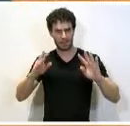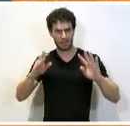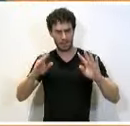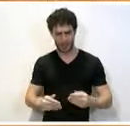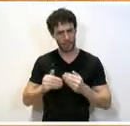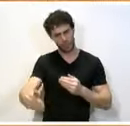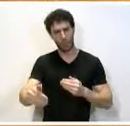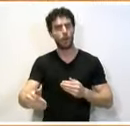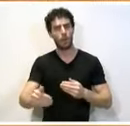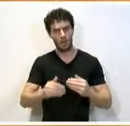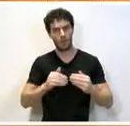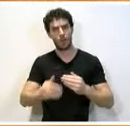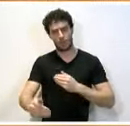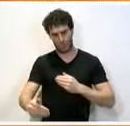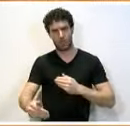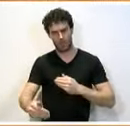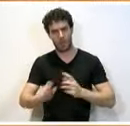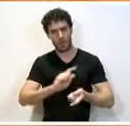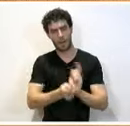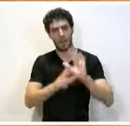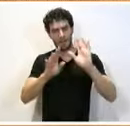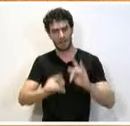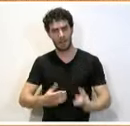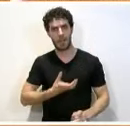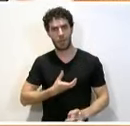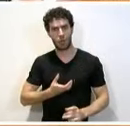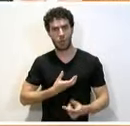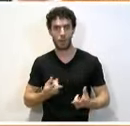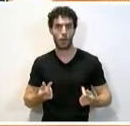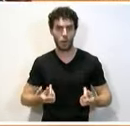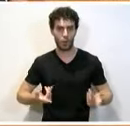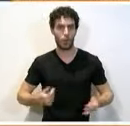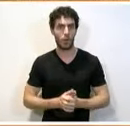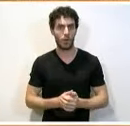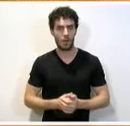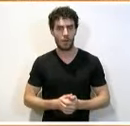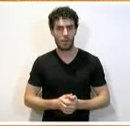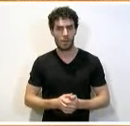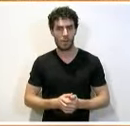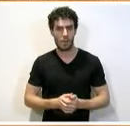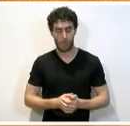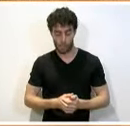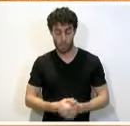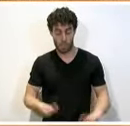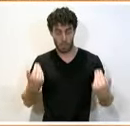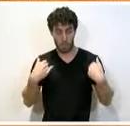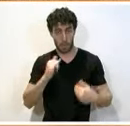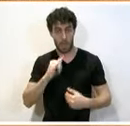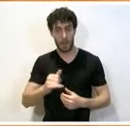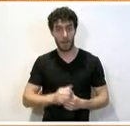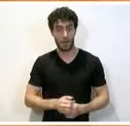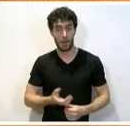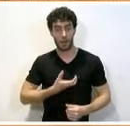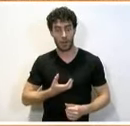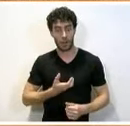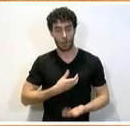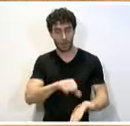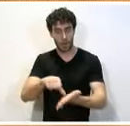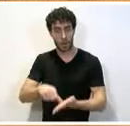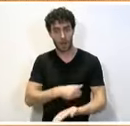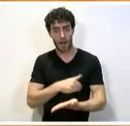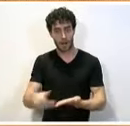pleno. Y el Ayuntamiento de Logroño es soberano para eso, y los ayuntamientos de las demás ciudades marcarán también sus